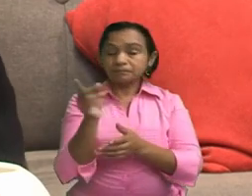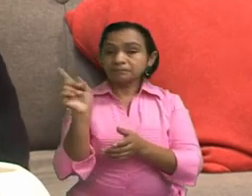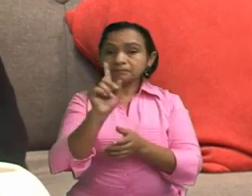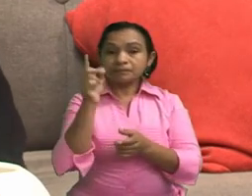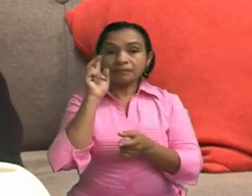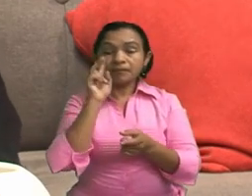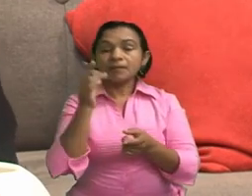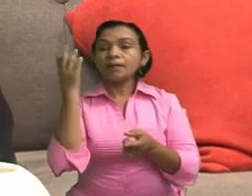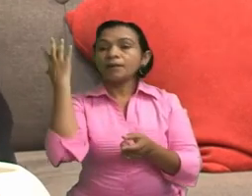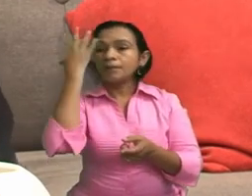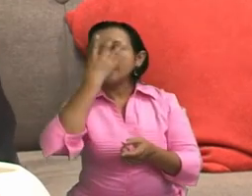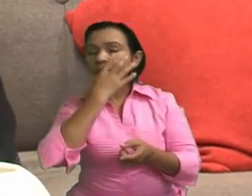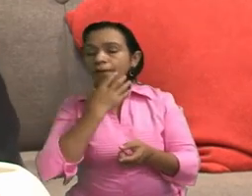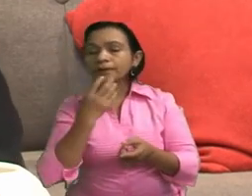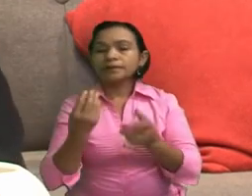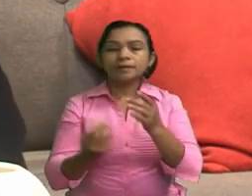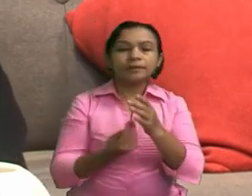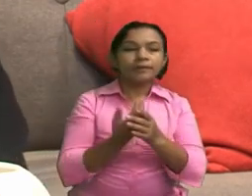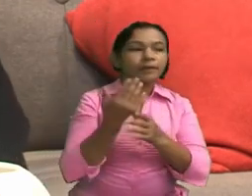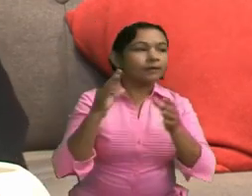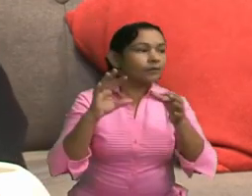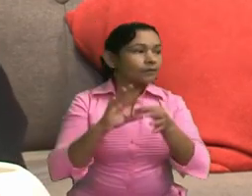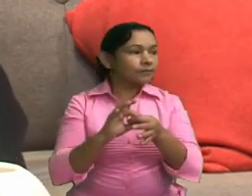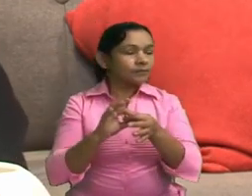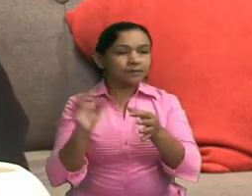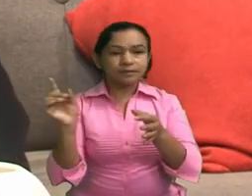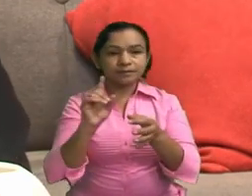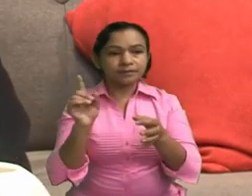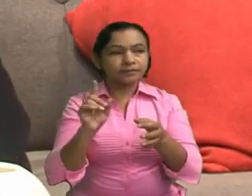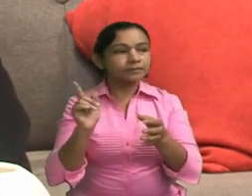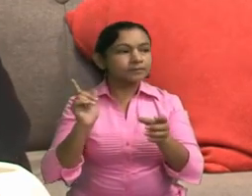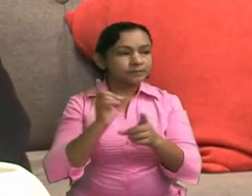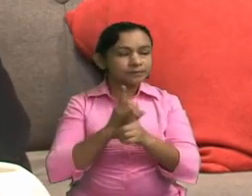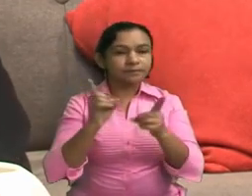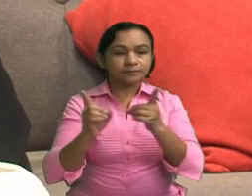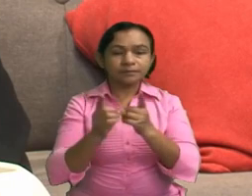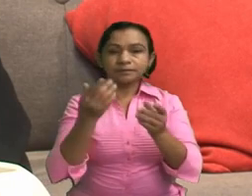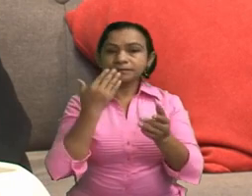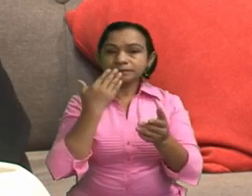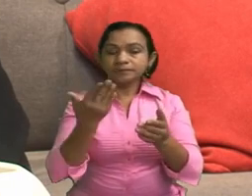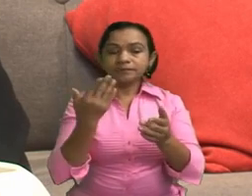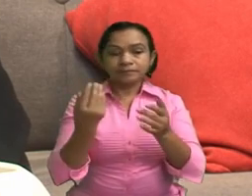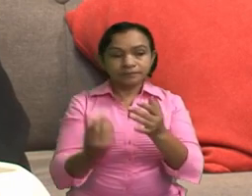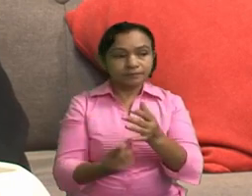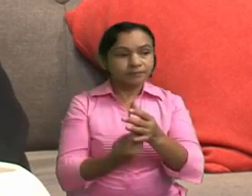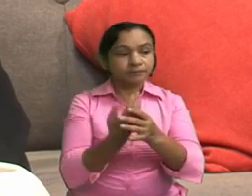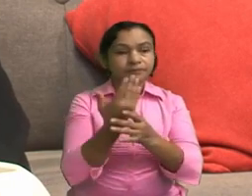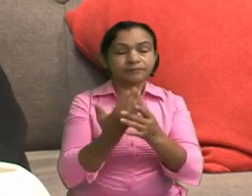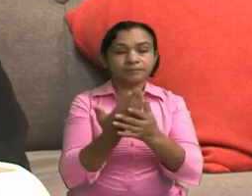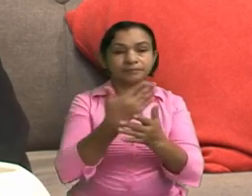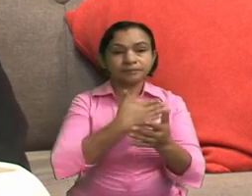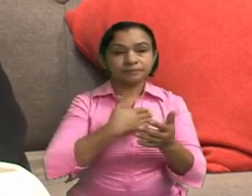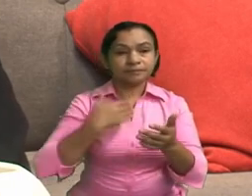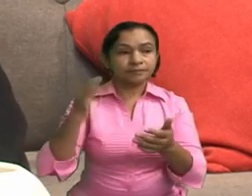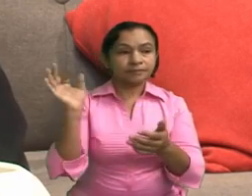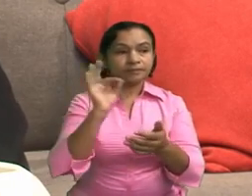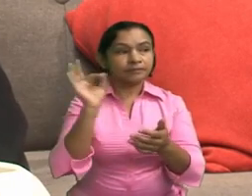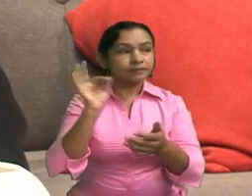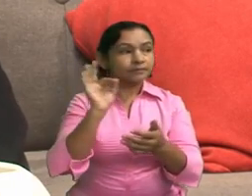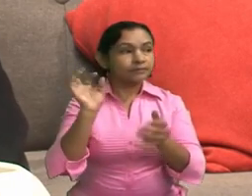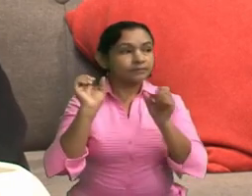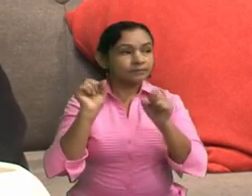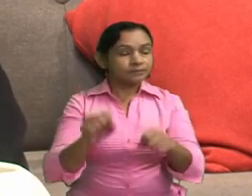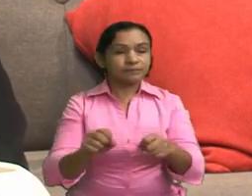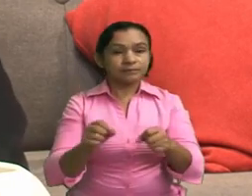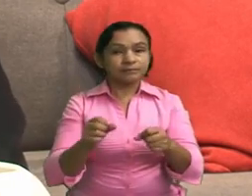que es bonito el árbol con la plantita, pero también tiene que ser rentable de poder producir con mejores tecnologías, incrementar su